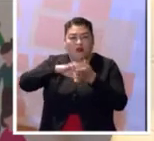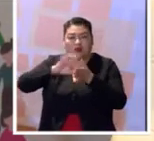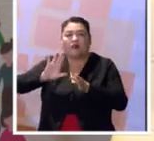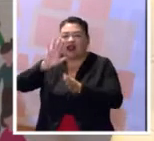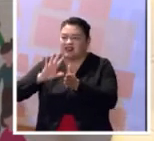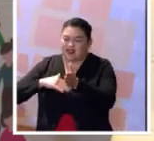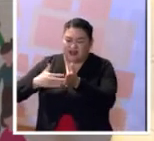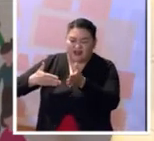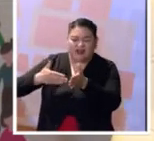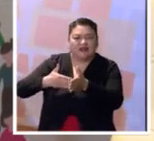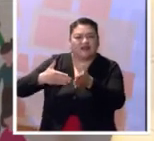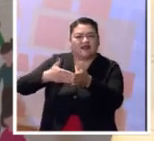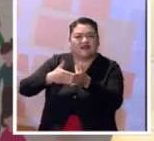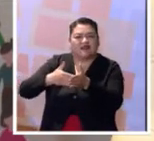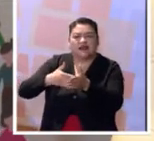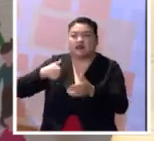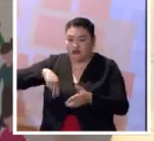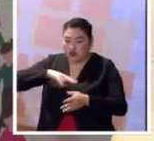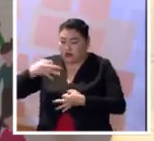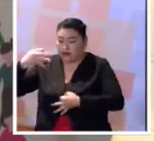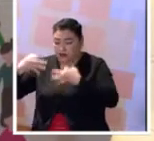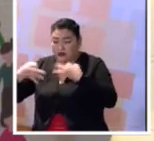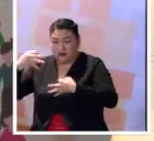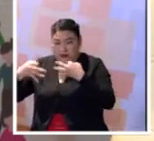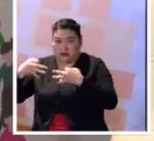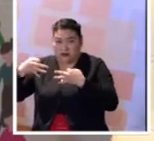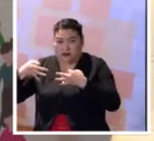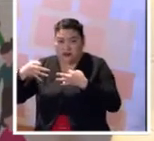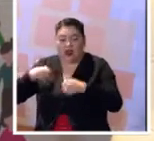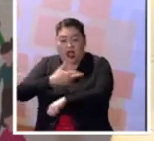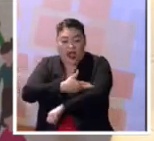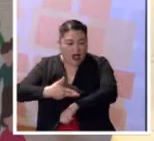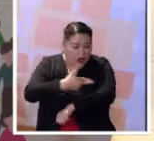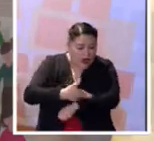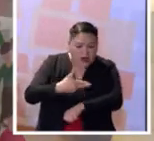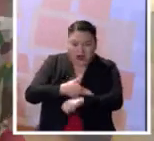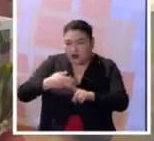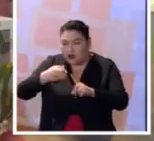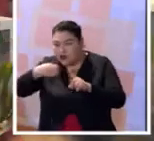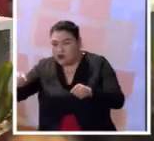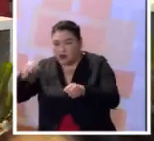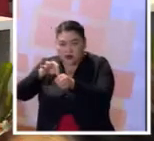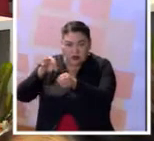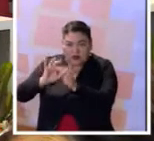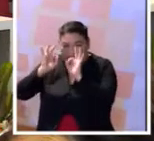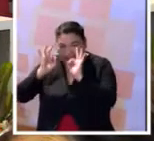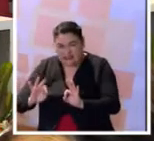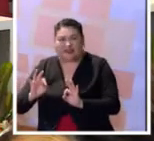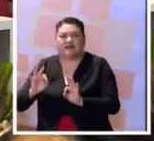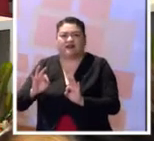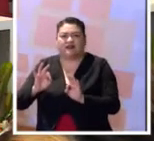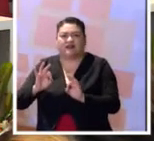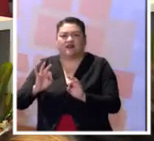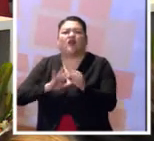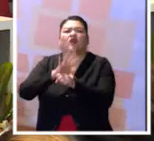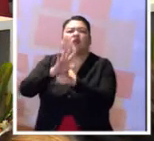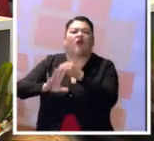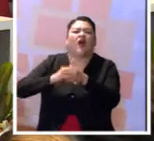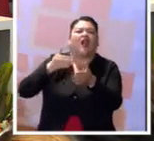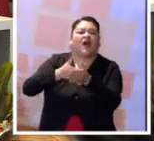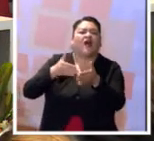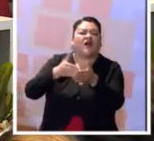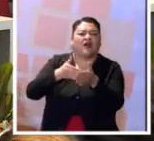barreras u obstáculos que estamos enfrentando, que ustedes visualizan, para poder juzgar con perspectiva de género.